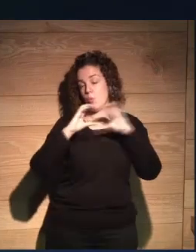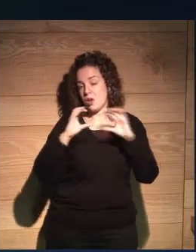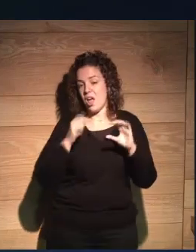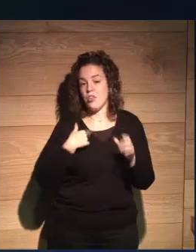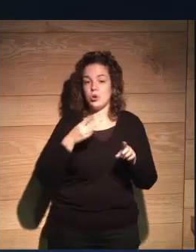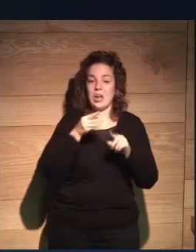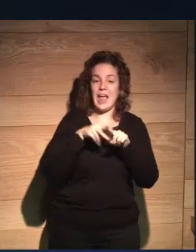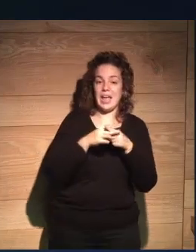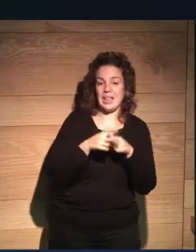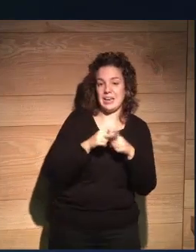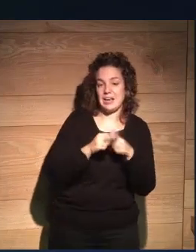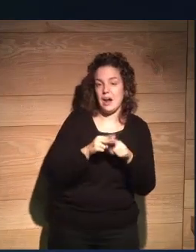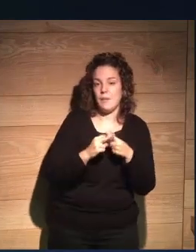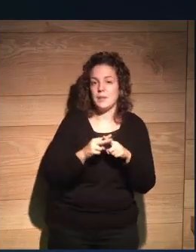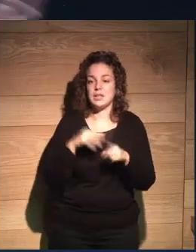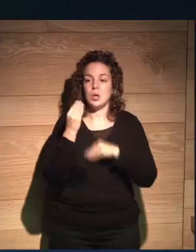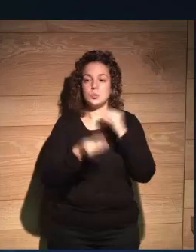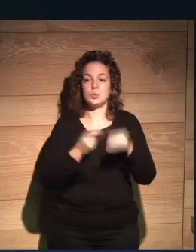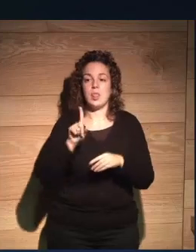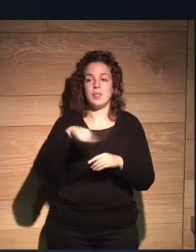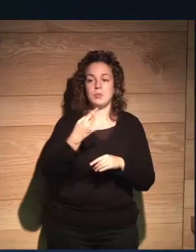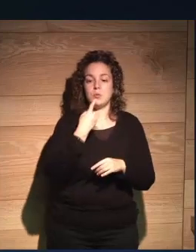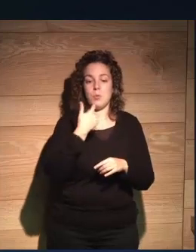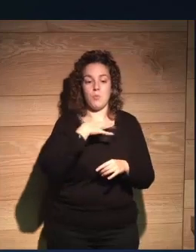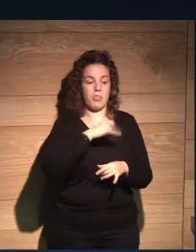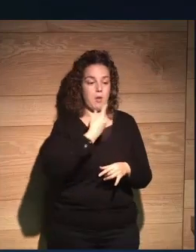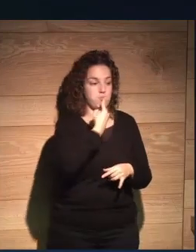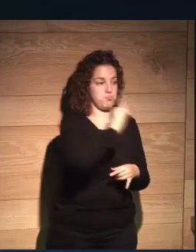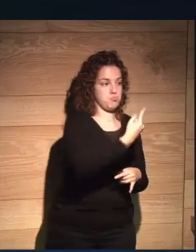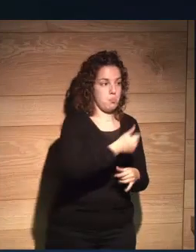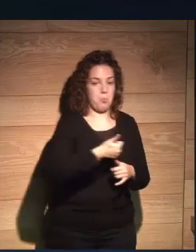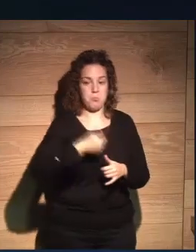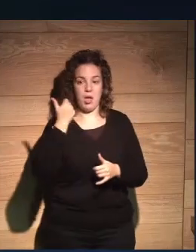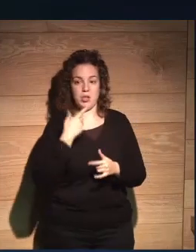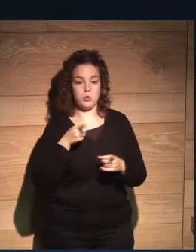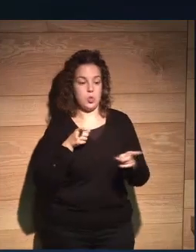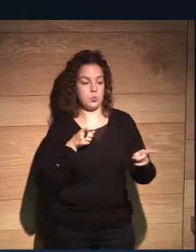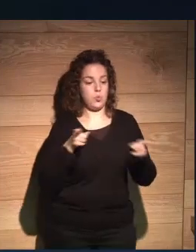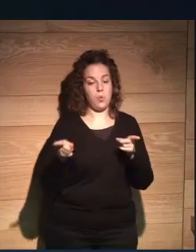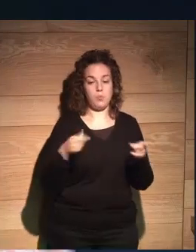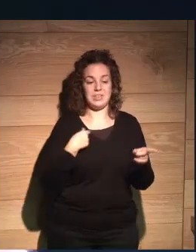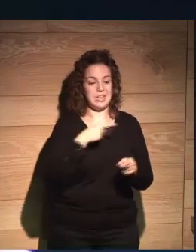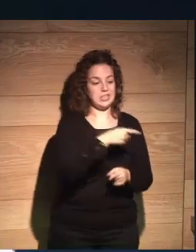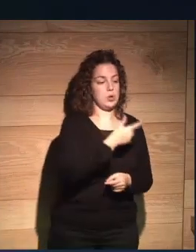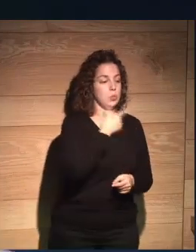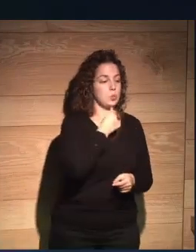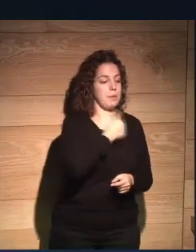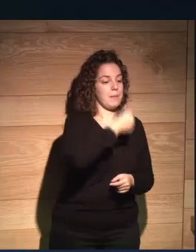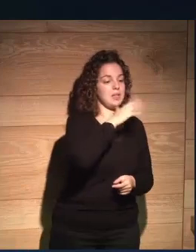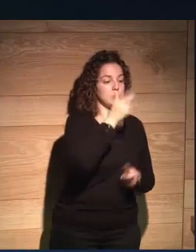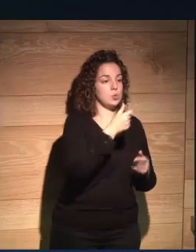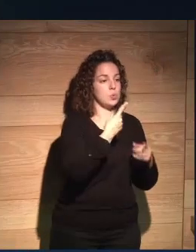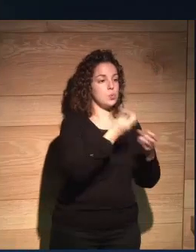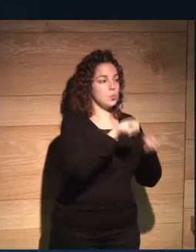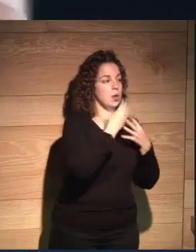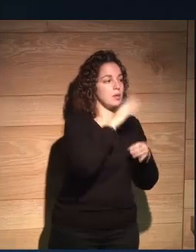utilizando sus herramientas, pues seguramente uno te atraerá más que te atraerá el otro, y entonces tú pues optarás por esa, pues mira, me gusta más cómo me lo cuenta este, por